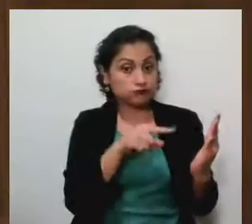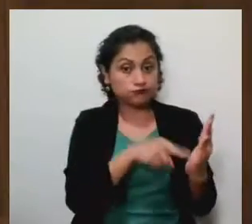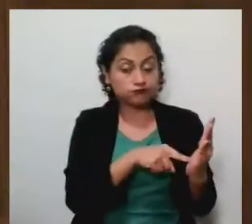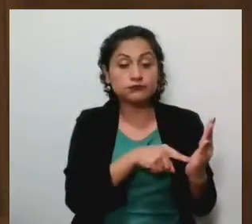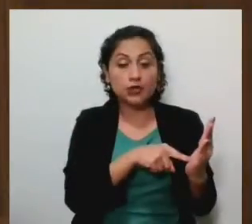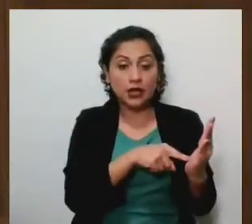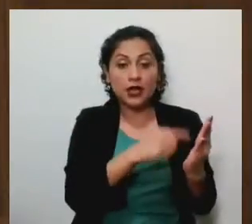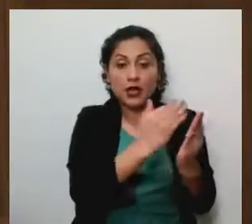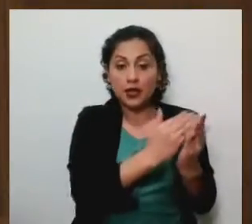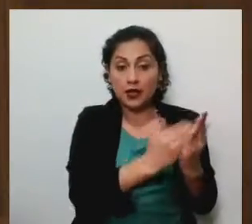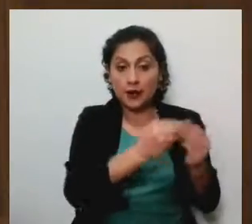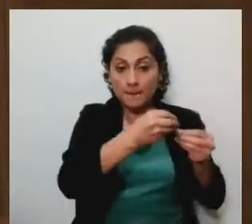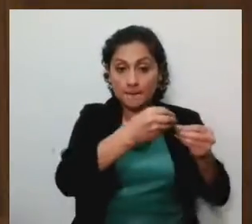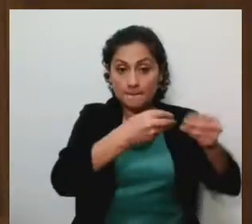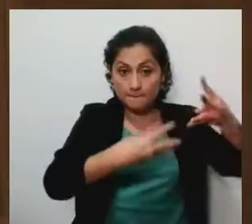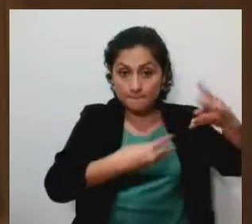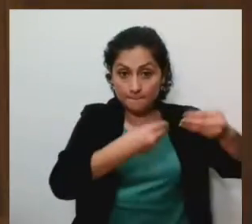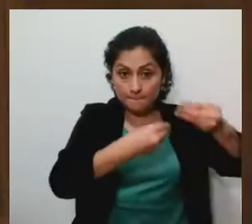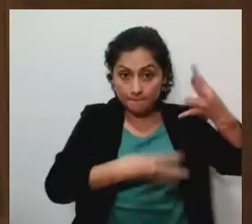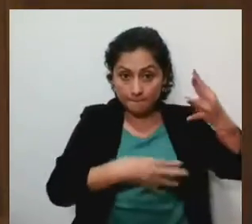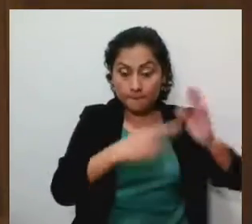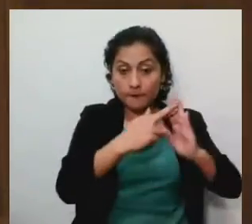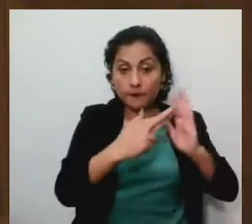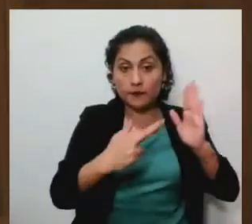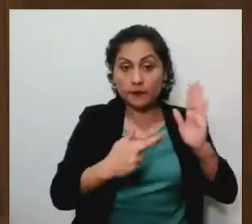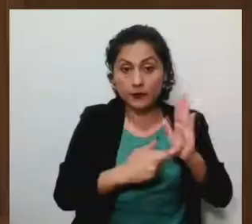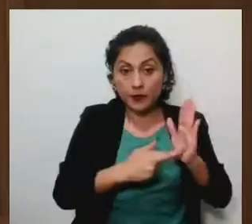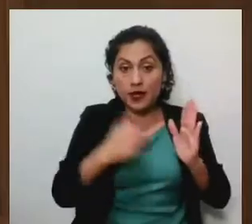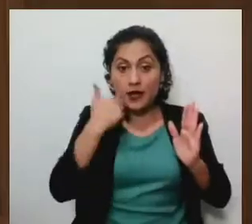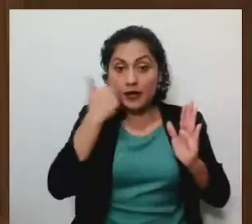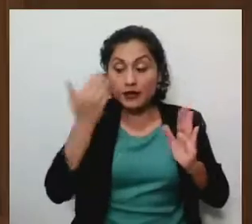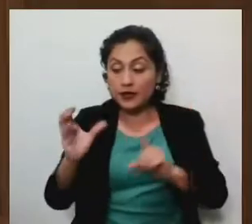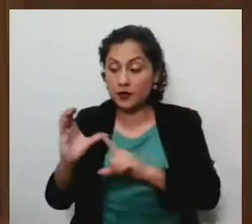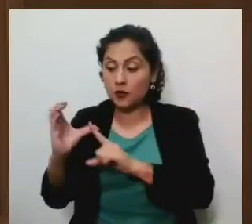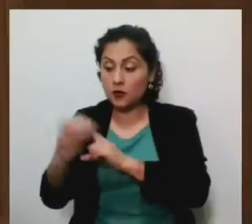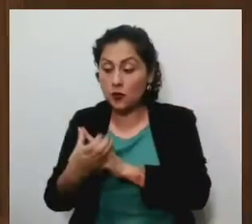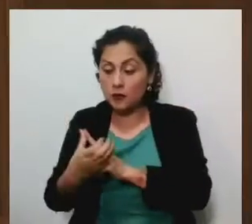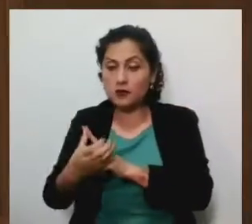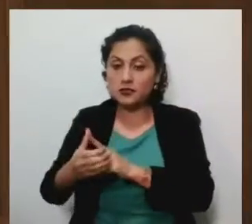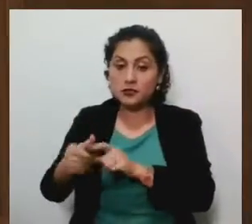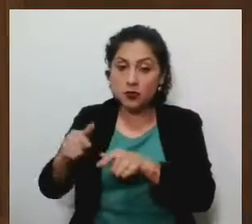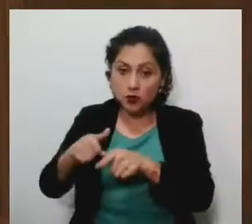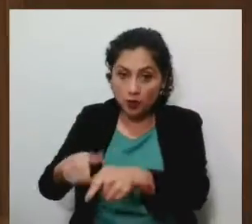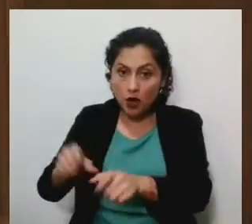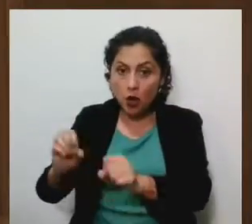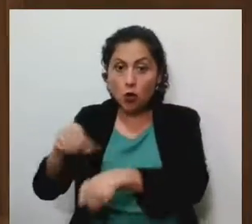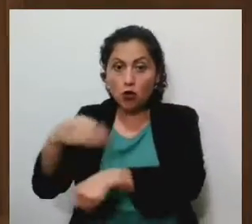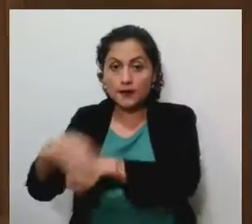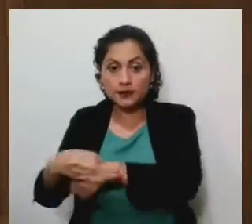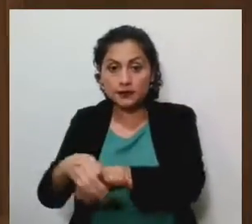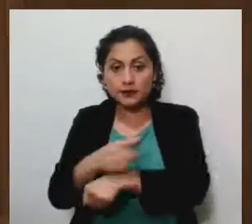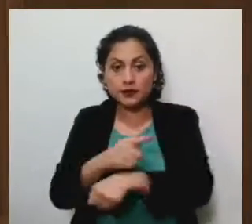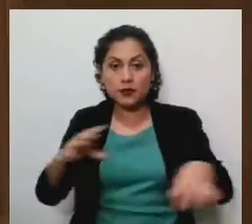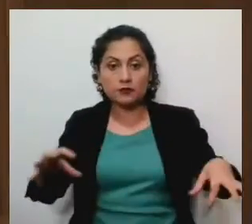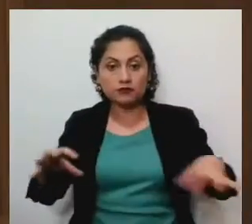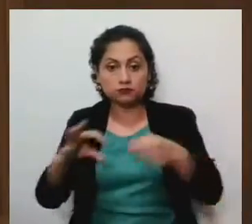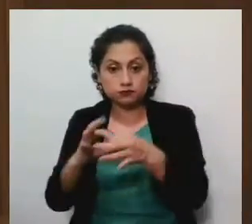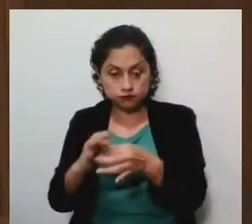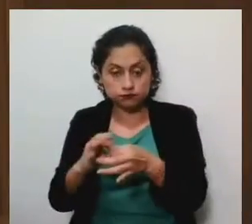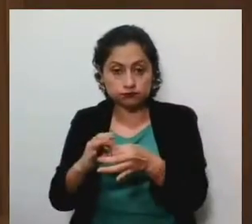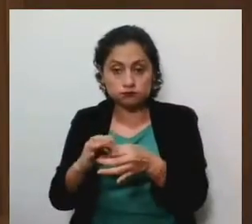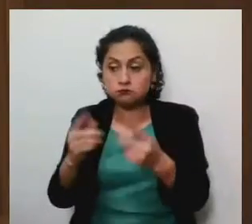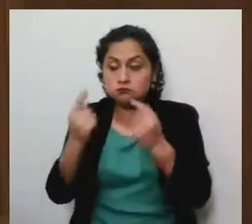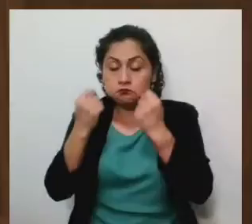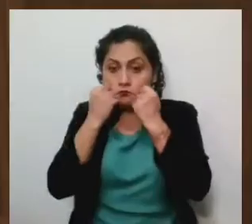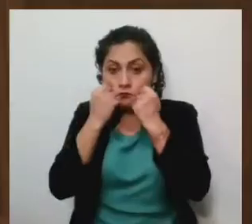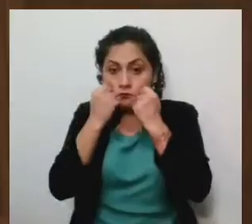disposiciones normativas que pretenden aplicarse a las comisiones permanentes y transitorias, indistintamente cuando en la práctica eso se traducirá